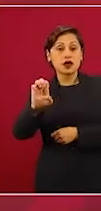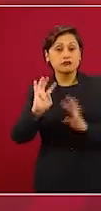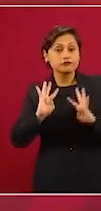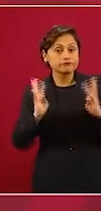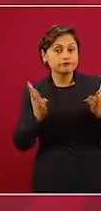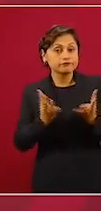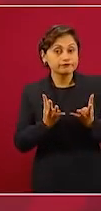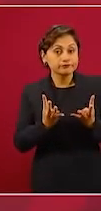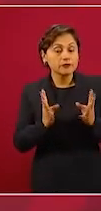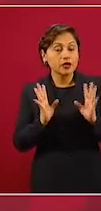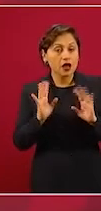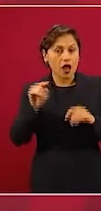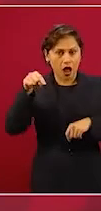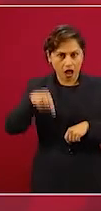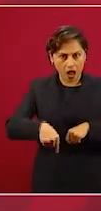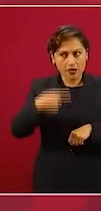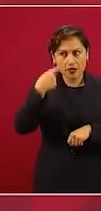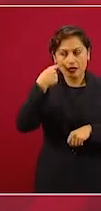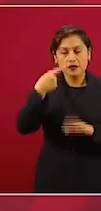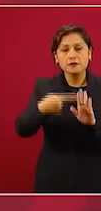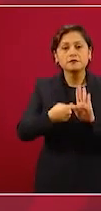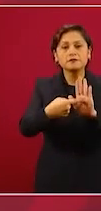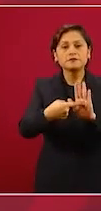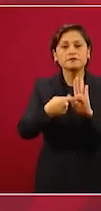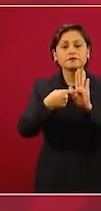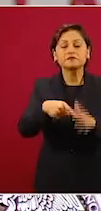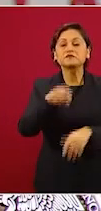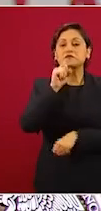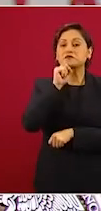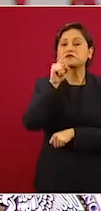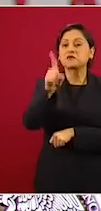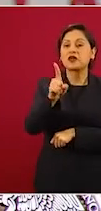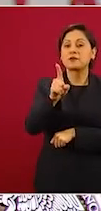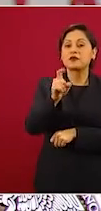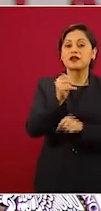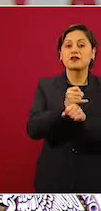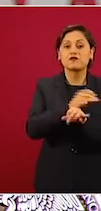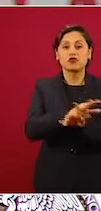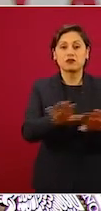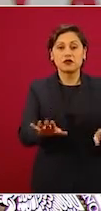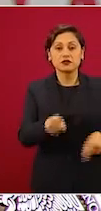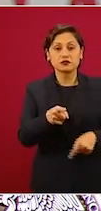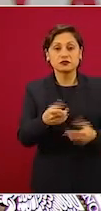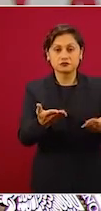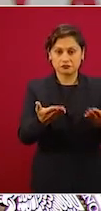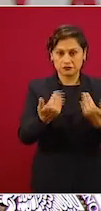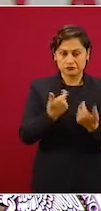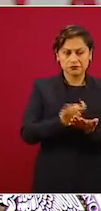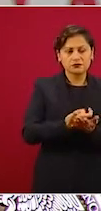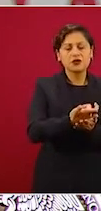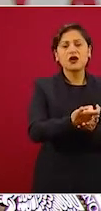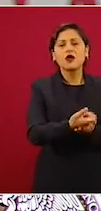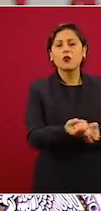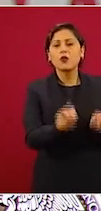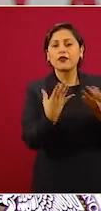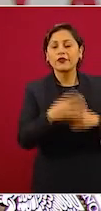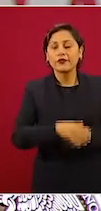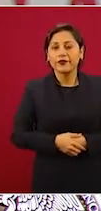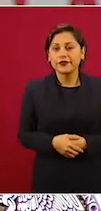bueno derecho de la información a ver cuánto ganan ya